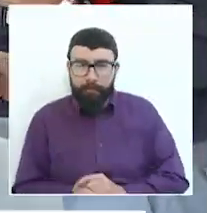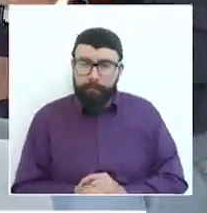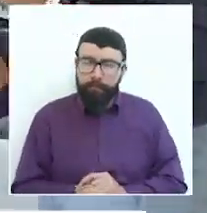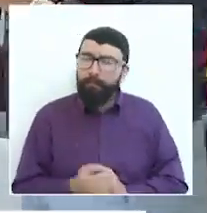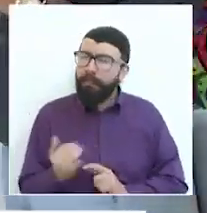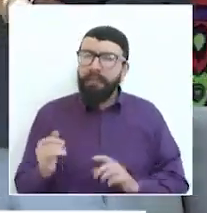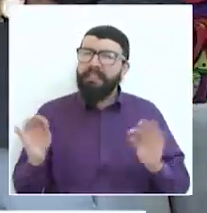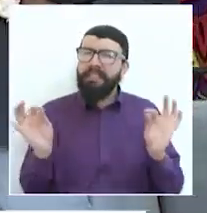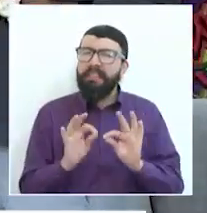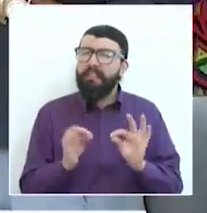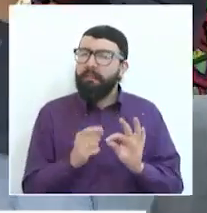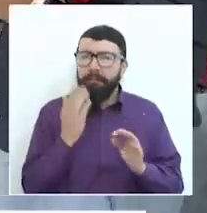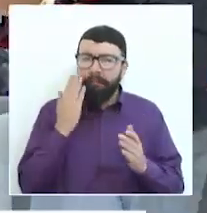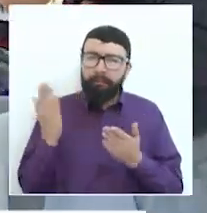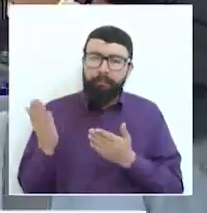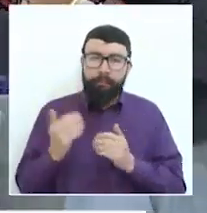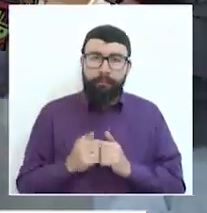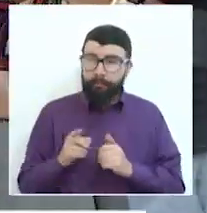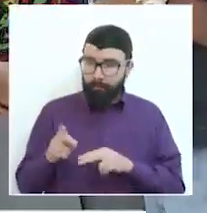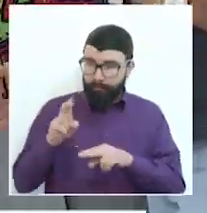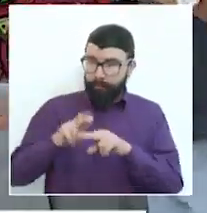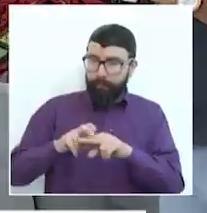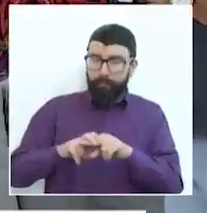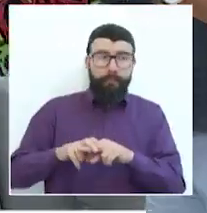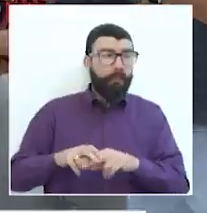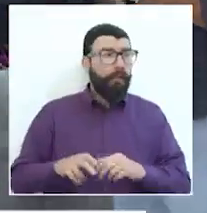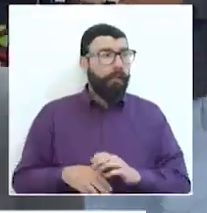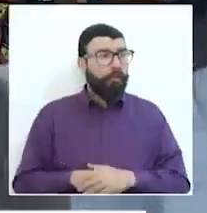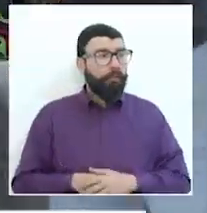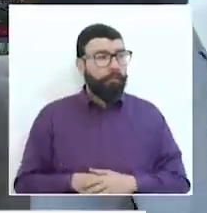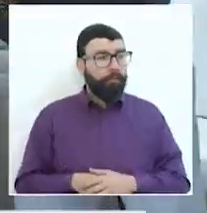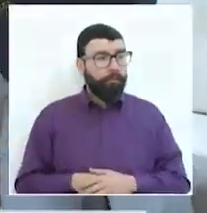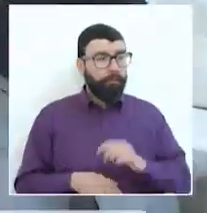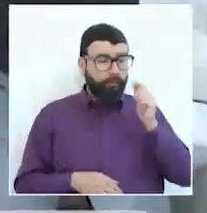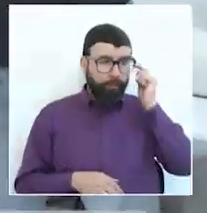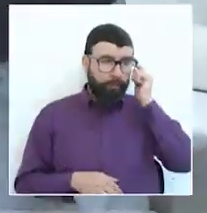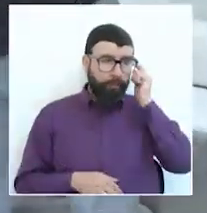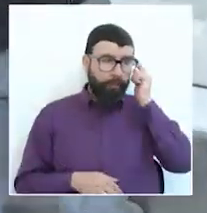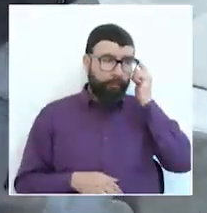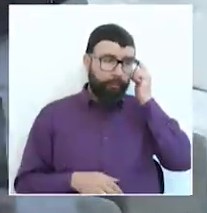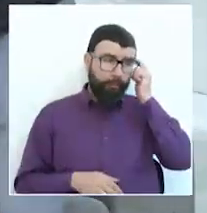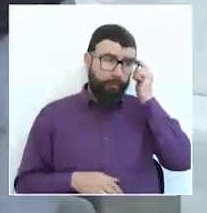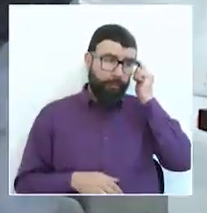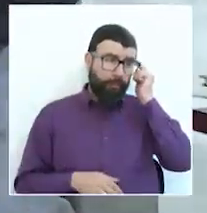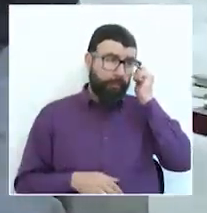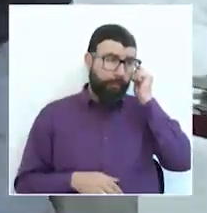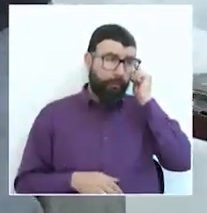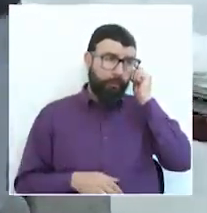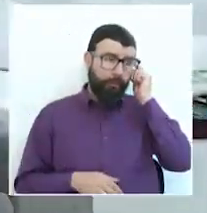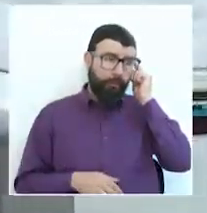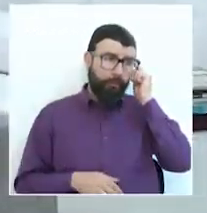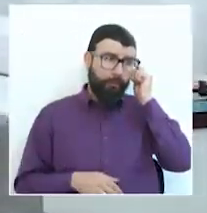muy sencillo. Se puede sentar aquí mirando para allá, ¿sí? Voy a poner ese cauchito